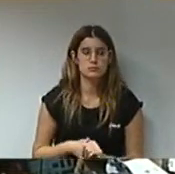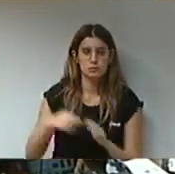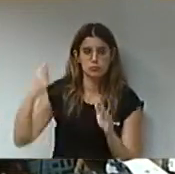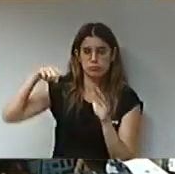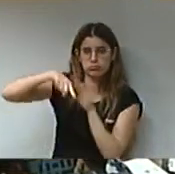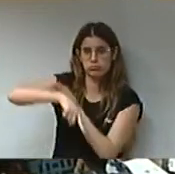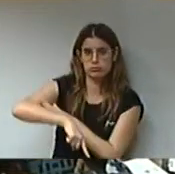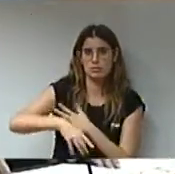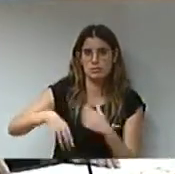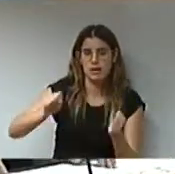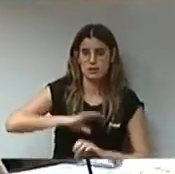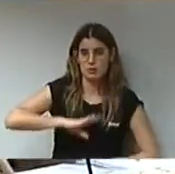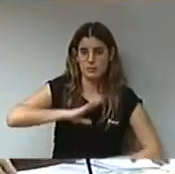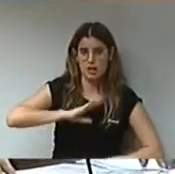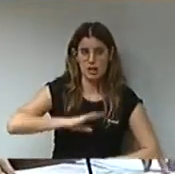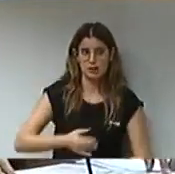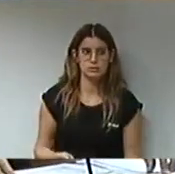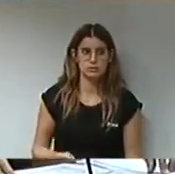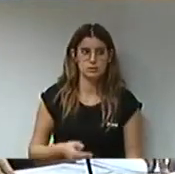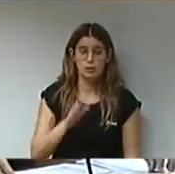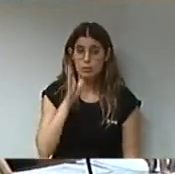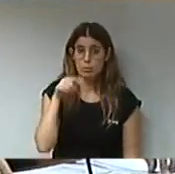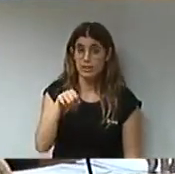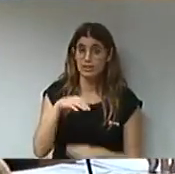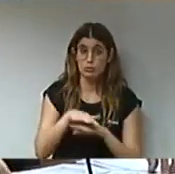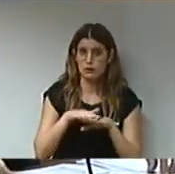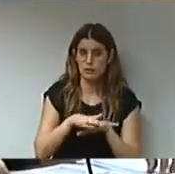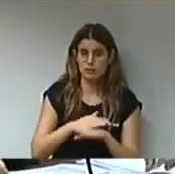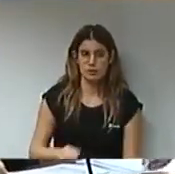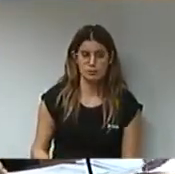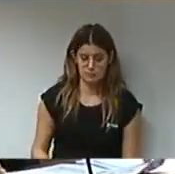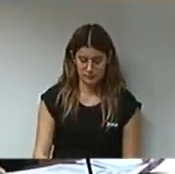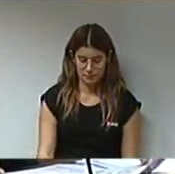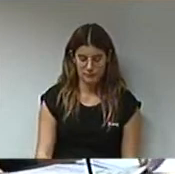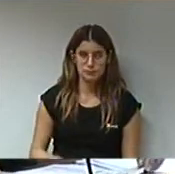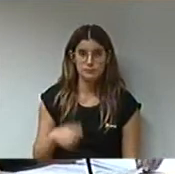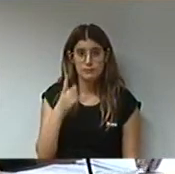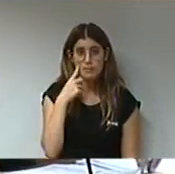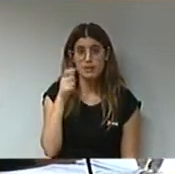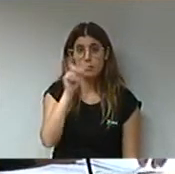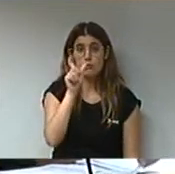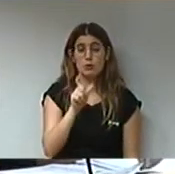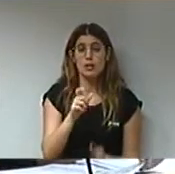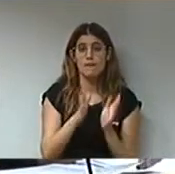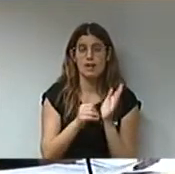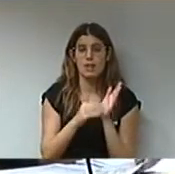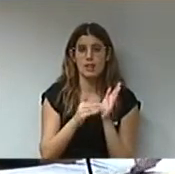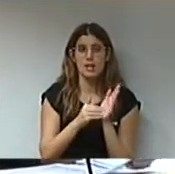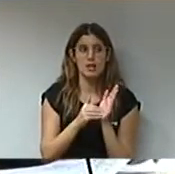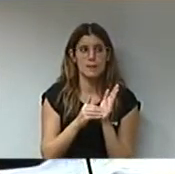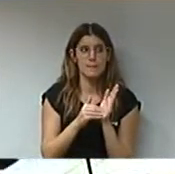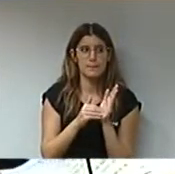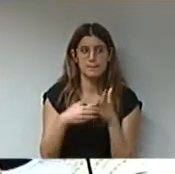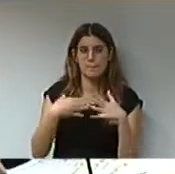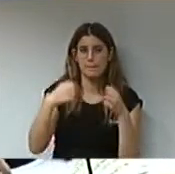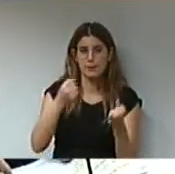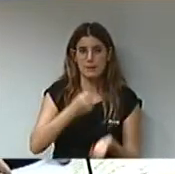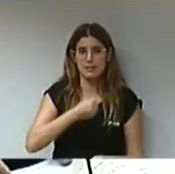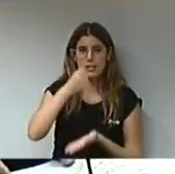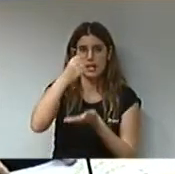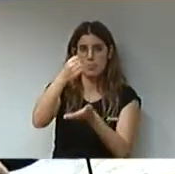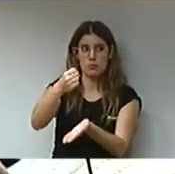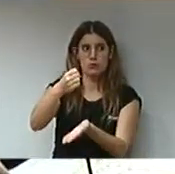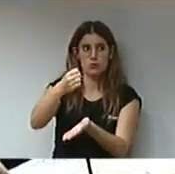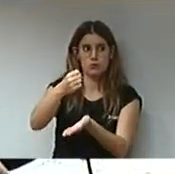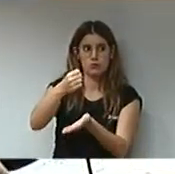Muchísimo más allá de nuestras competencias, porque eso es fundamental. Mire, la Comunidad Valenciana es la que más ayudas ha dado